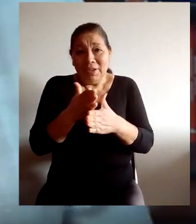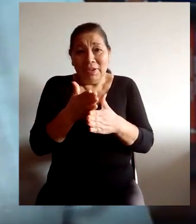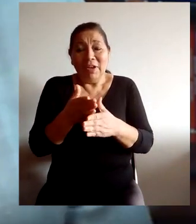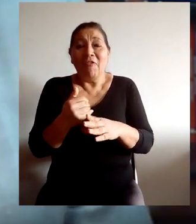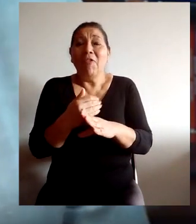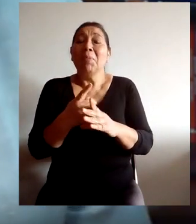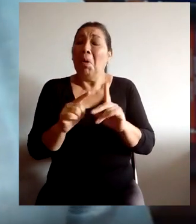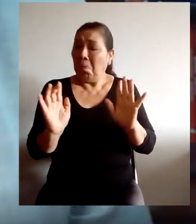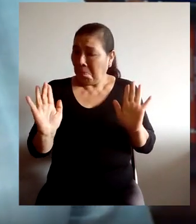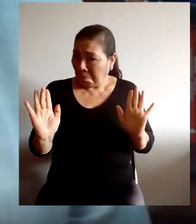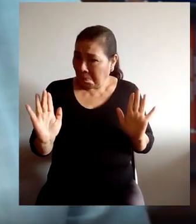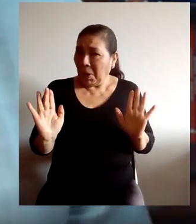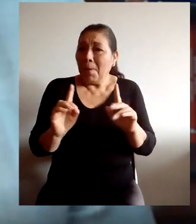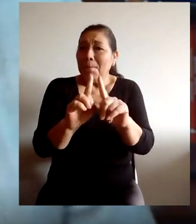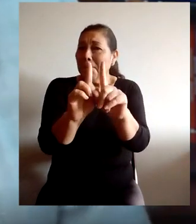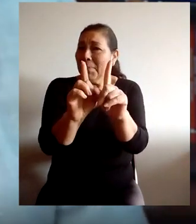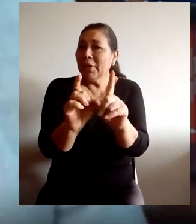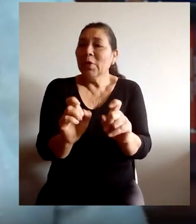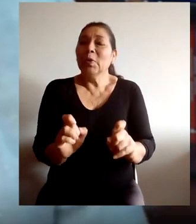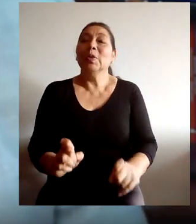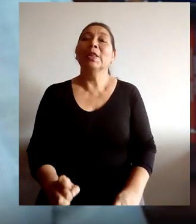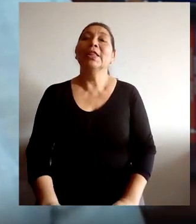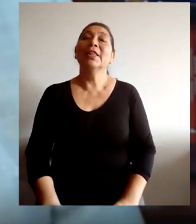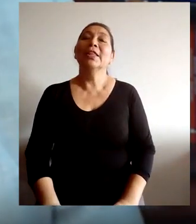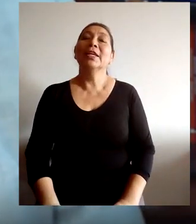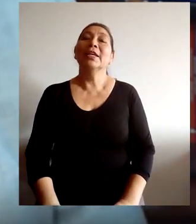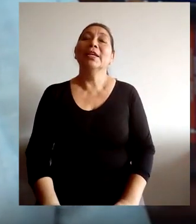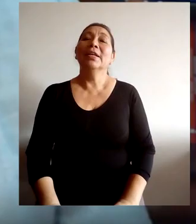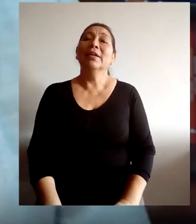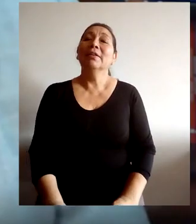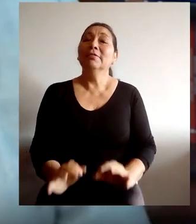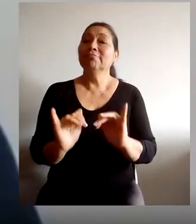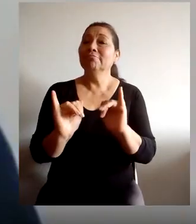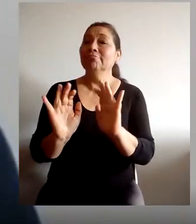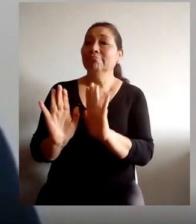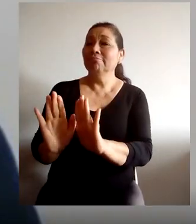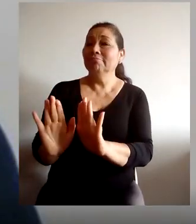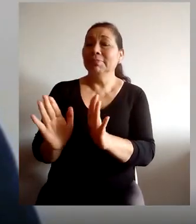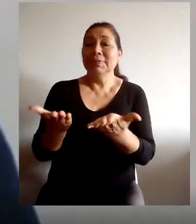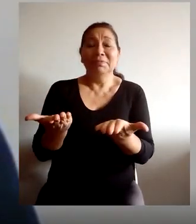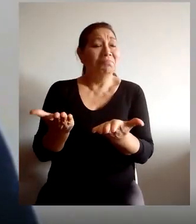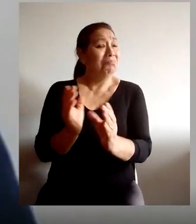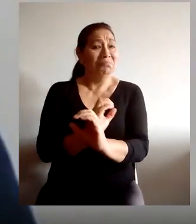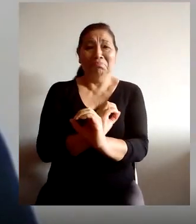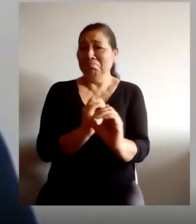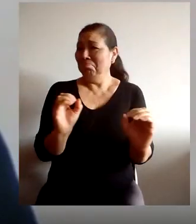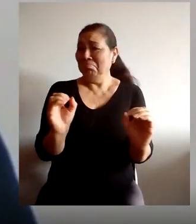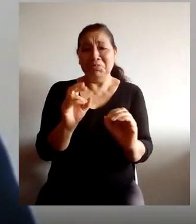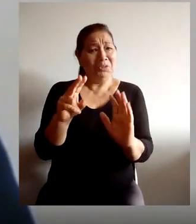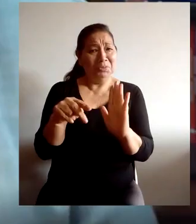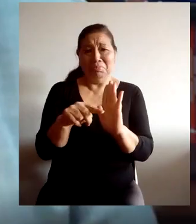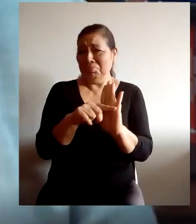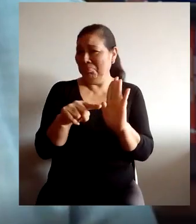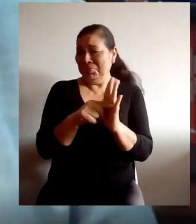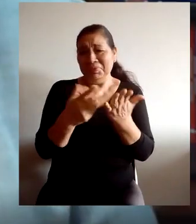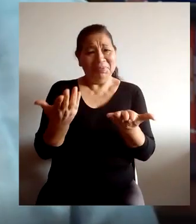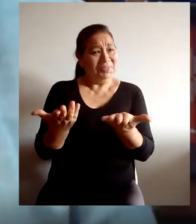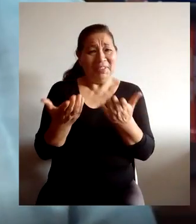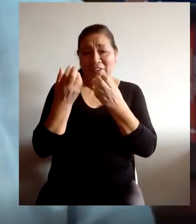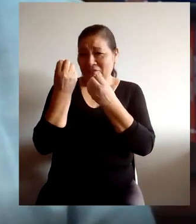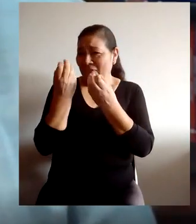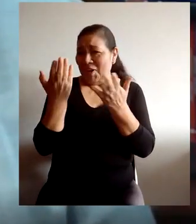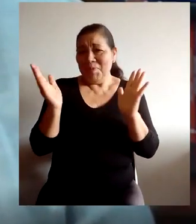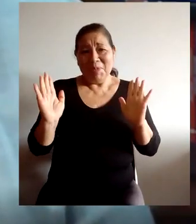constancia que en ningún momento ha negado el contenido de esa información. Doctora, ¿me permite hacer una precisión sobre eso? Ya, pero le